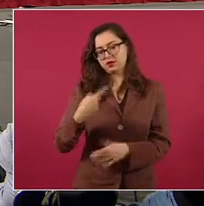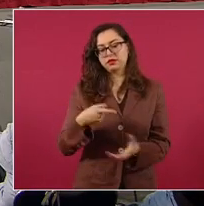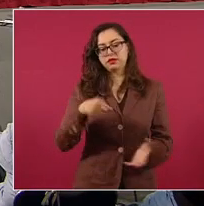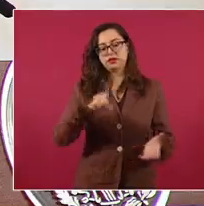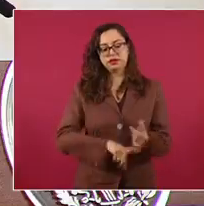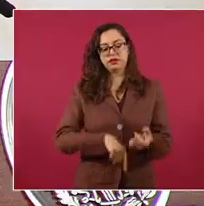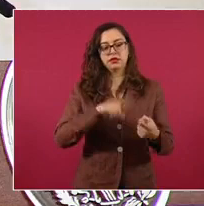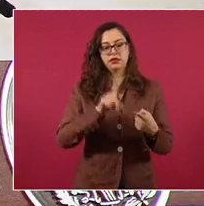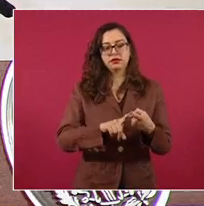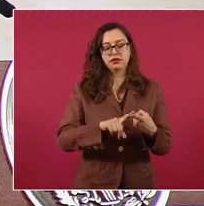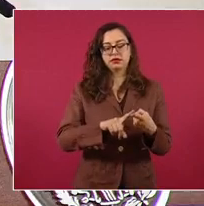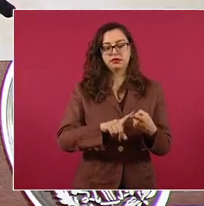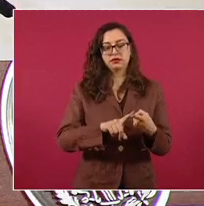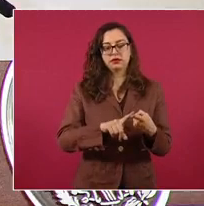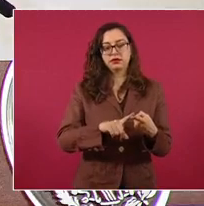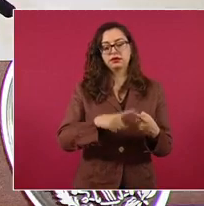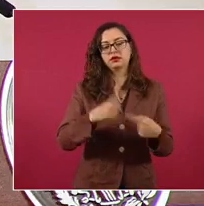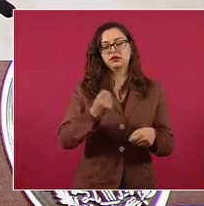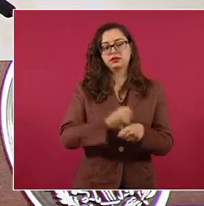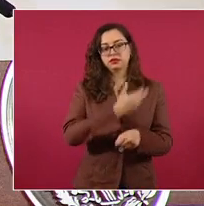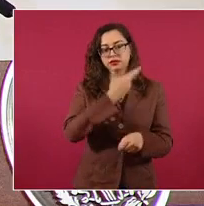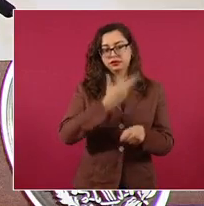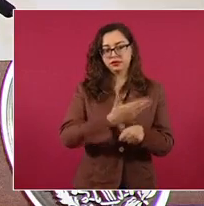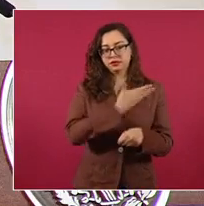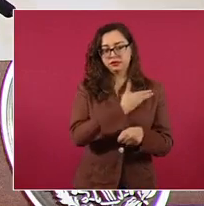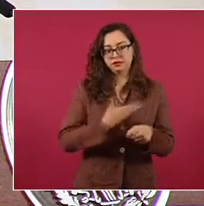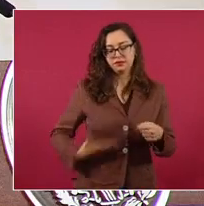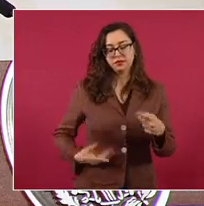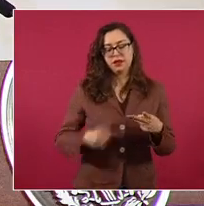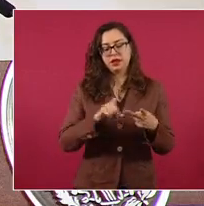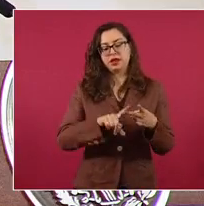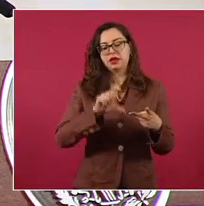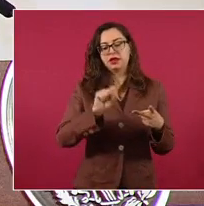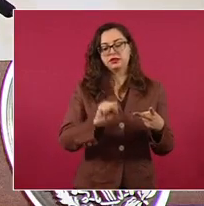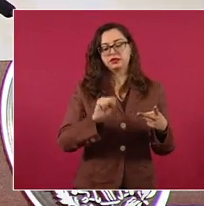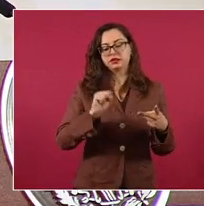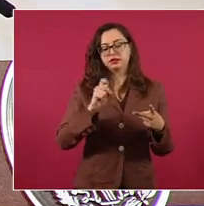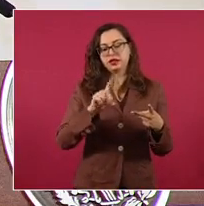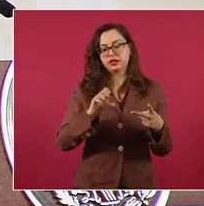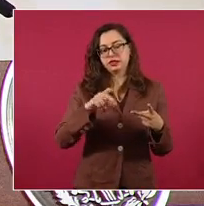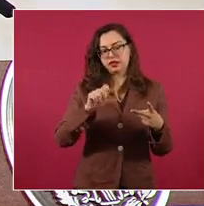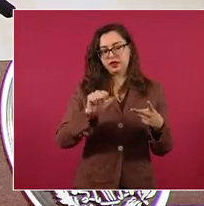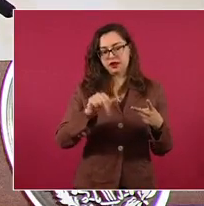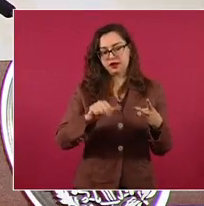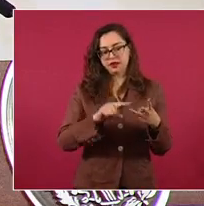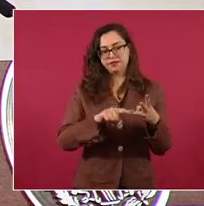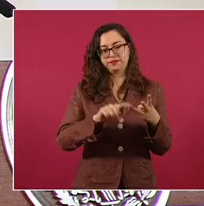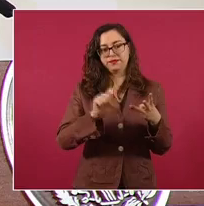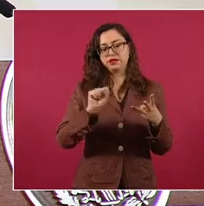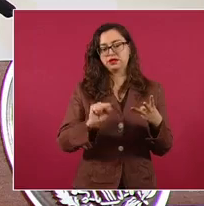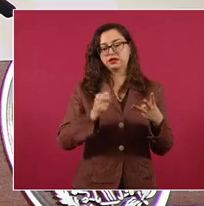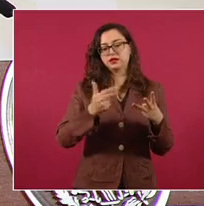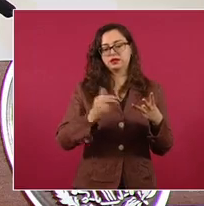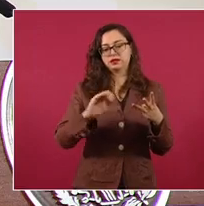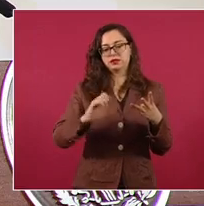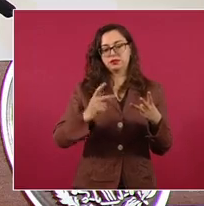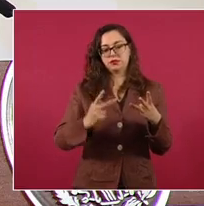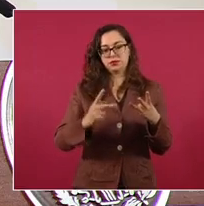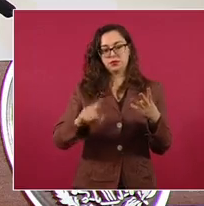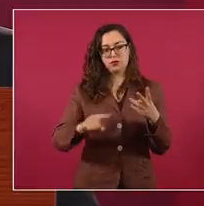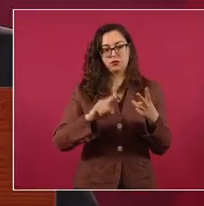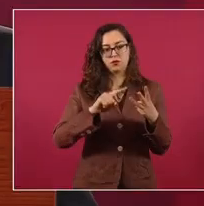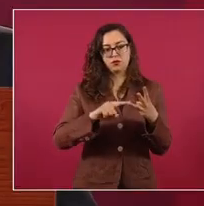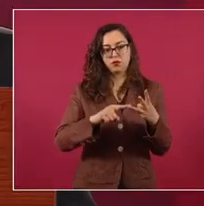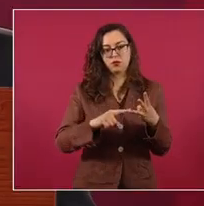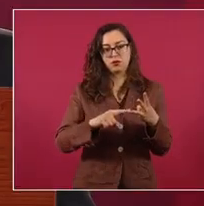Secretaría Particular de la Presidencia, la Secretaría de la Defensa Nacional, la Secretaría de Hacienda y Crédito Público a través